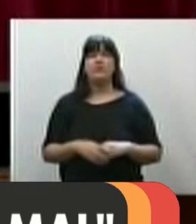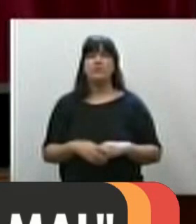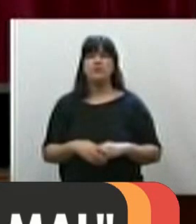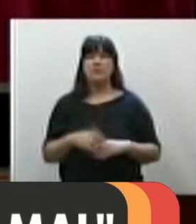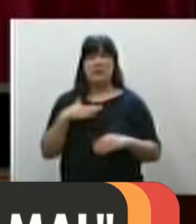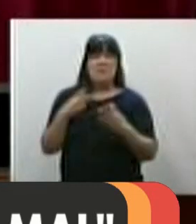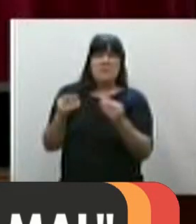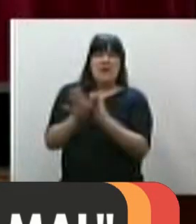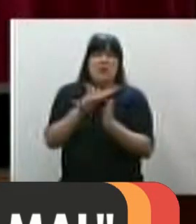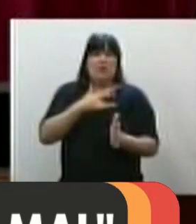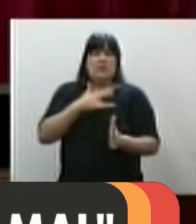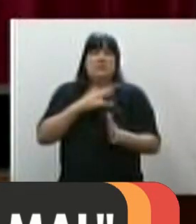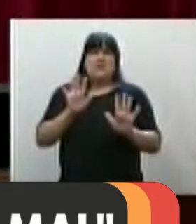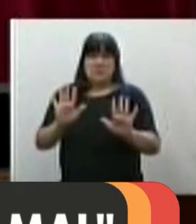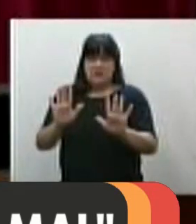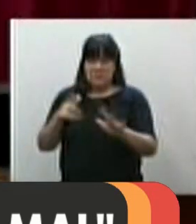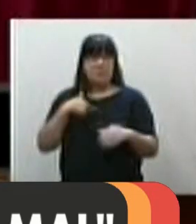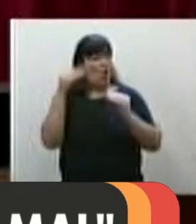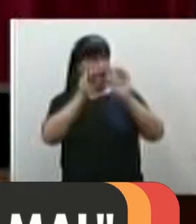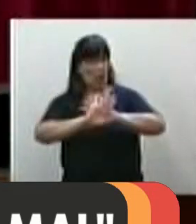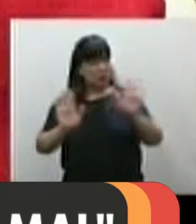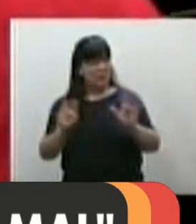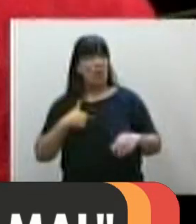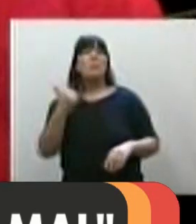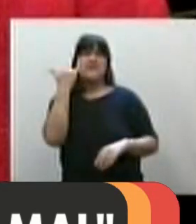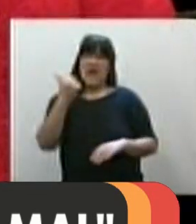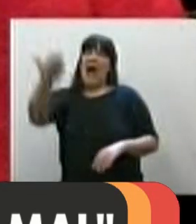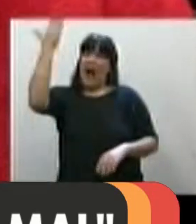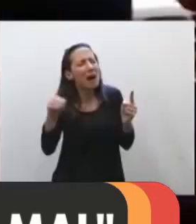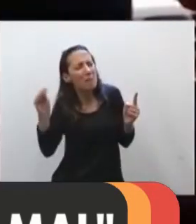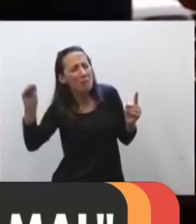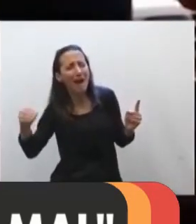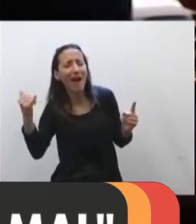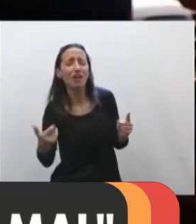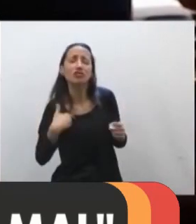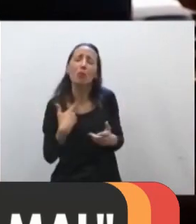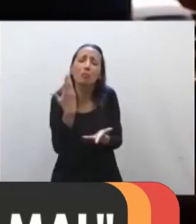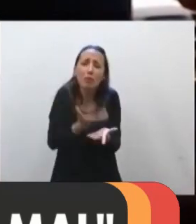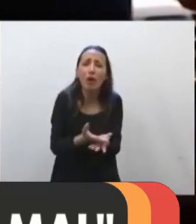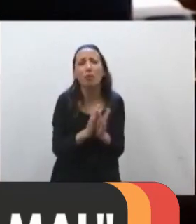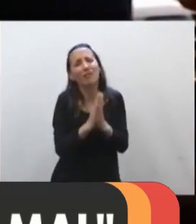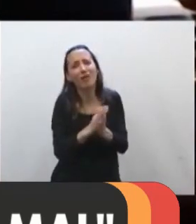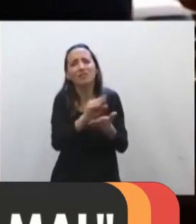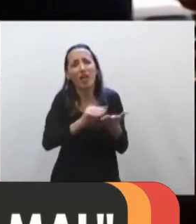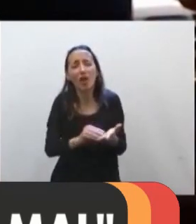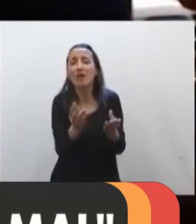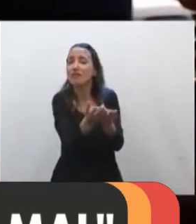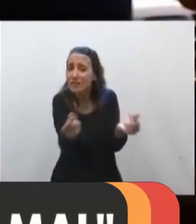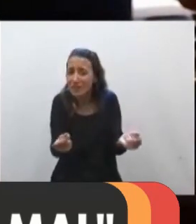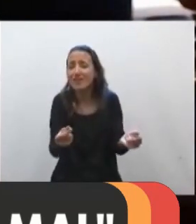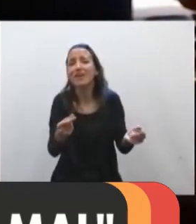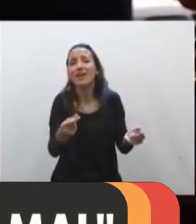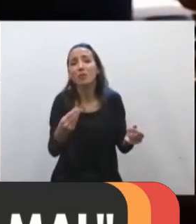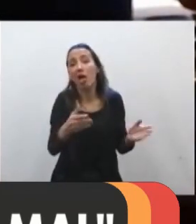miedo que le haga mal estar... No, no se preocupe, mire, ya me ha hecho mal todos estos meses. Y vamos a cumplir el tiempo y evitar